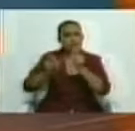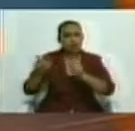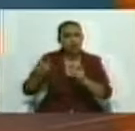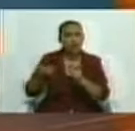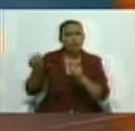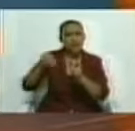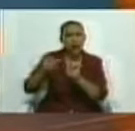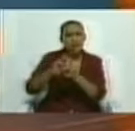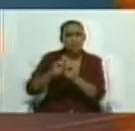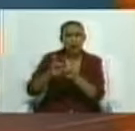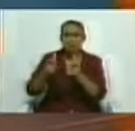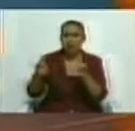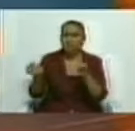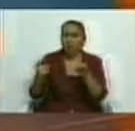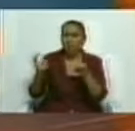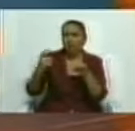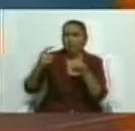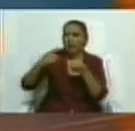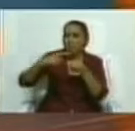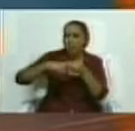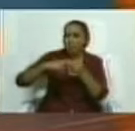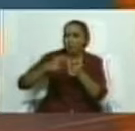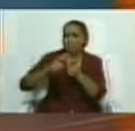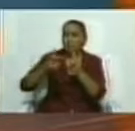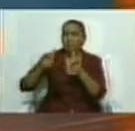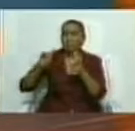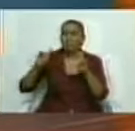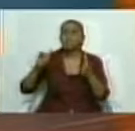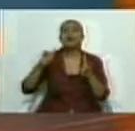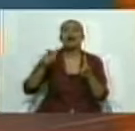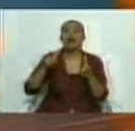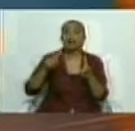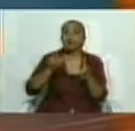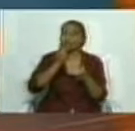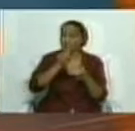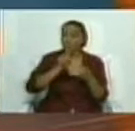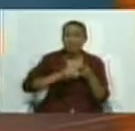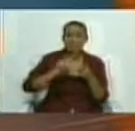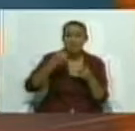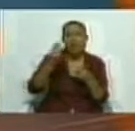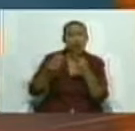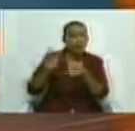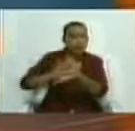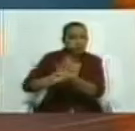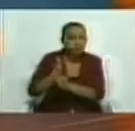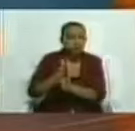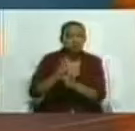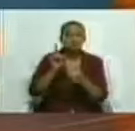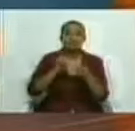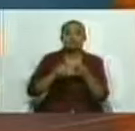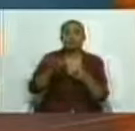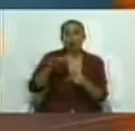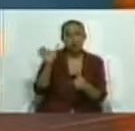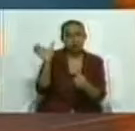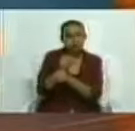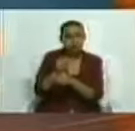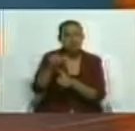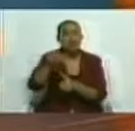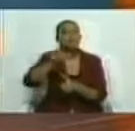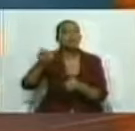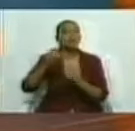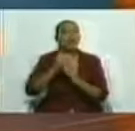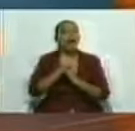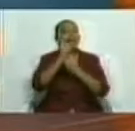zonas del país el ataque contra esta banda fue realizado en dos etapas la primera consistió en la ubicación de sus líderes y